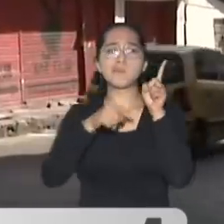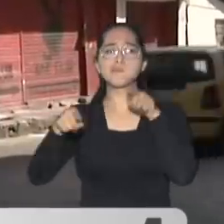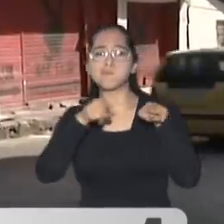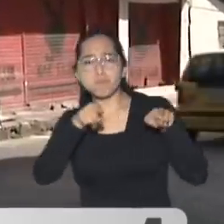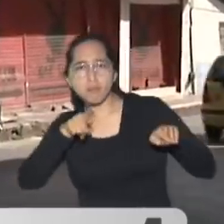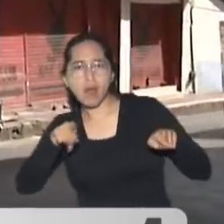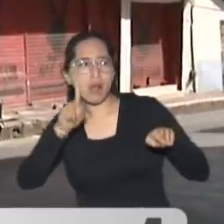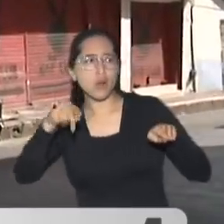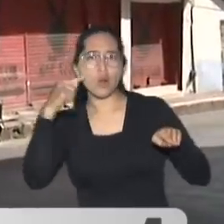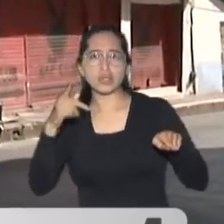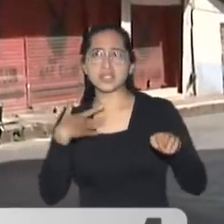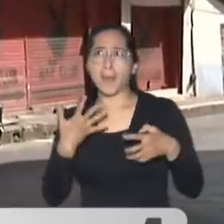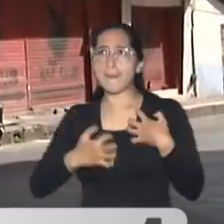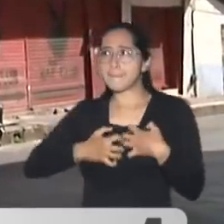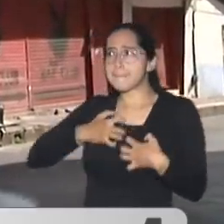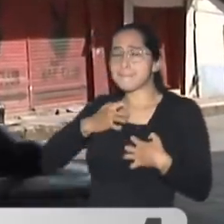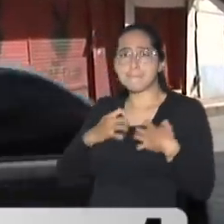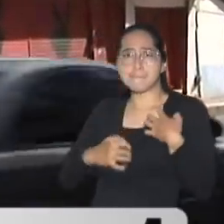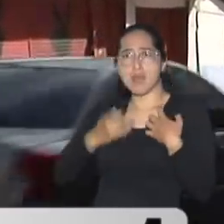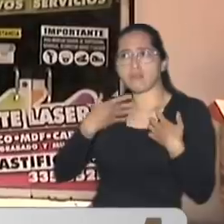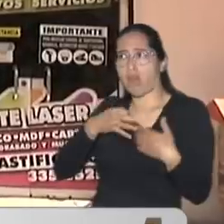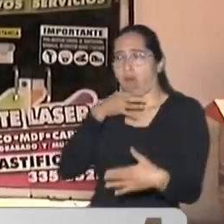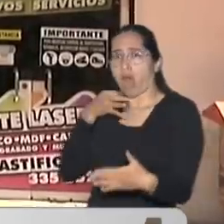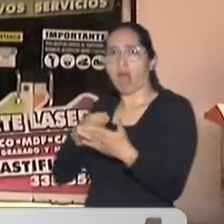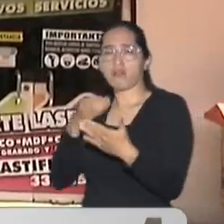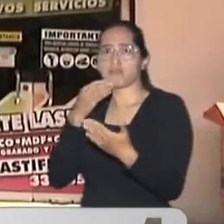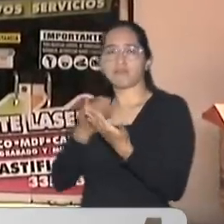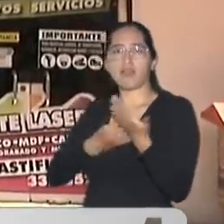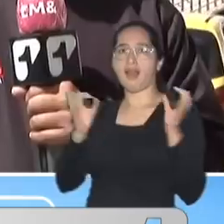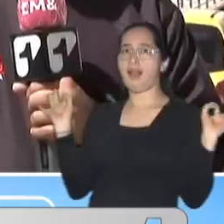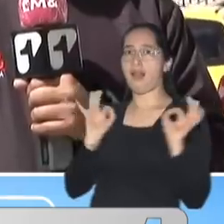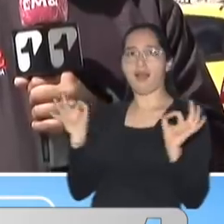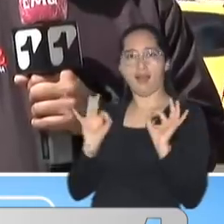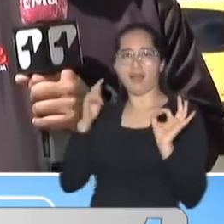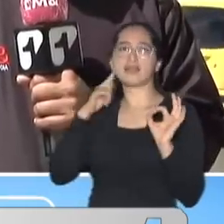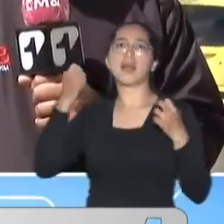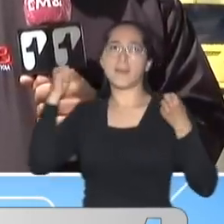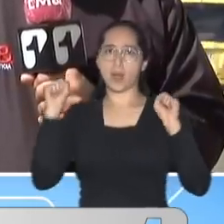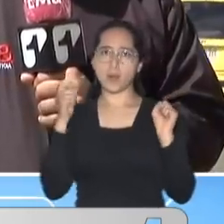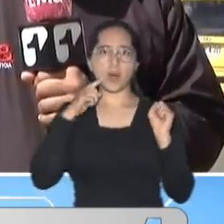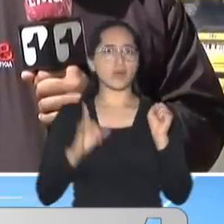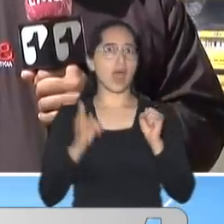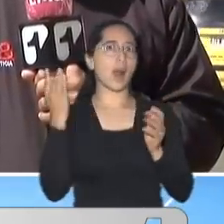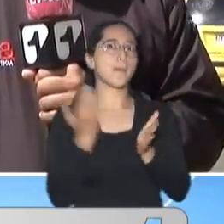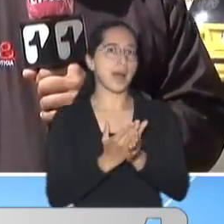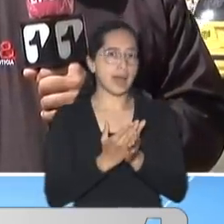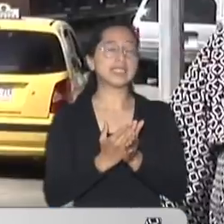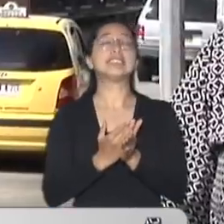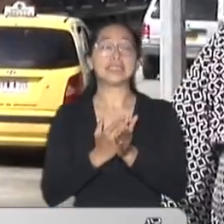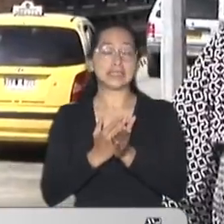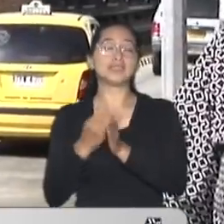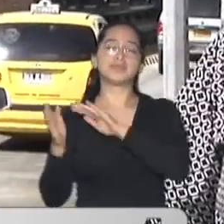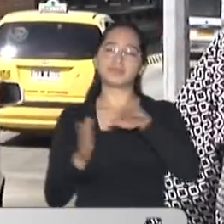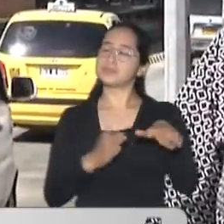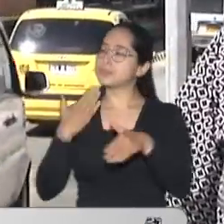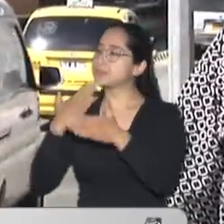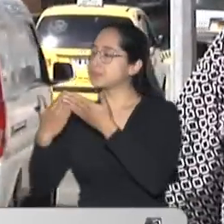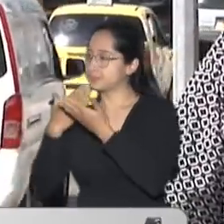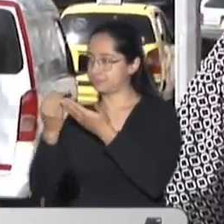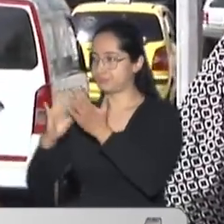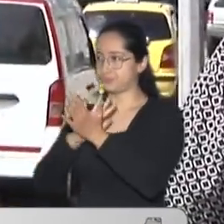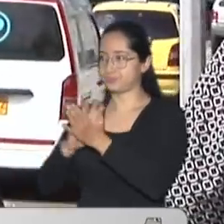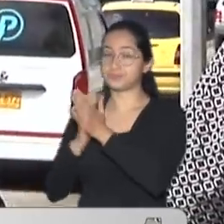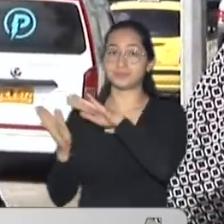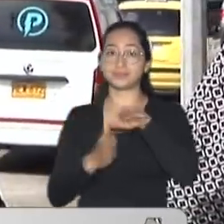don Orlando Jiménez, vicepresidente de la Unión de Comerciantes UNDECO. En otras noticias, un video que circula por